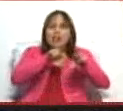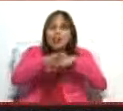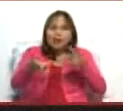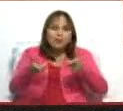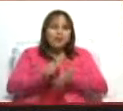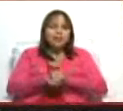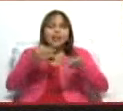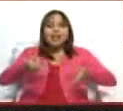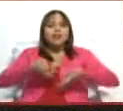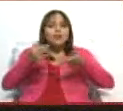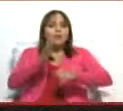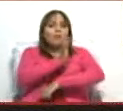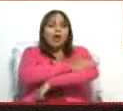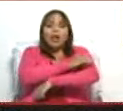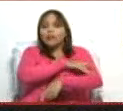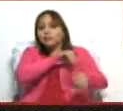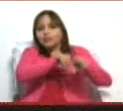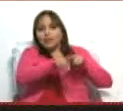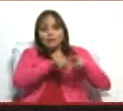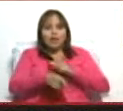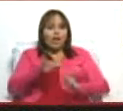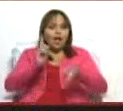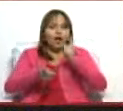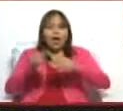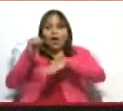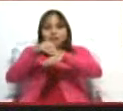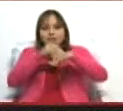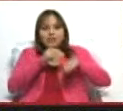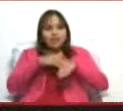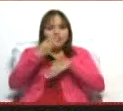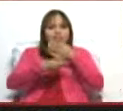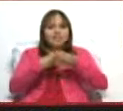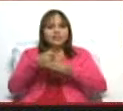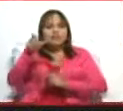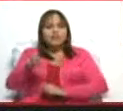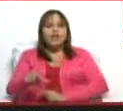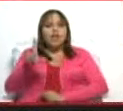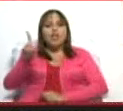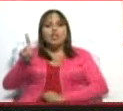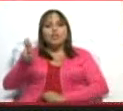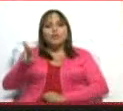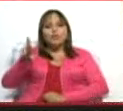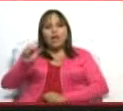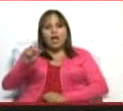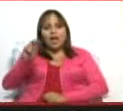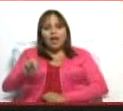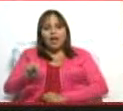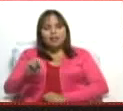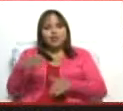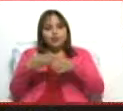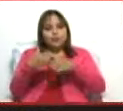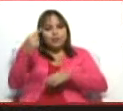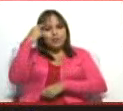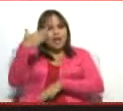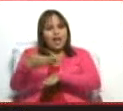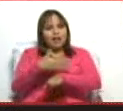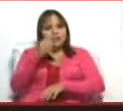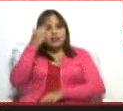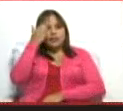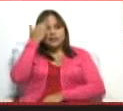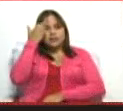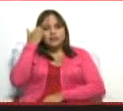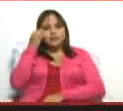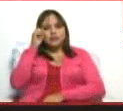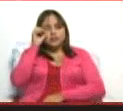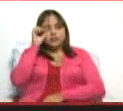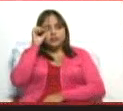ellos son bocones. Así salieron unos anunciando lo que iba a ser Angelo Durán y su gente días antes, y fueron